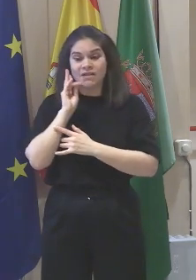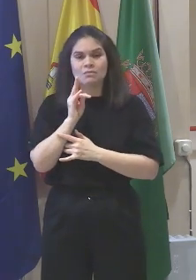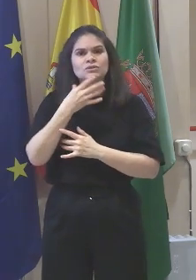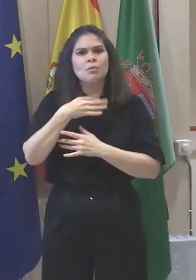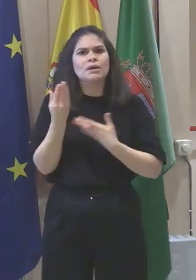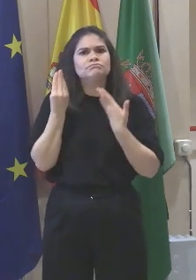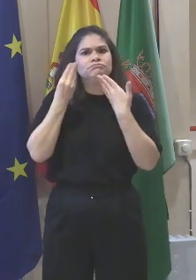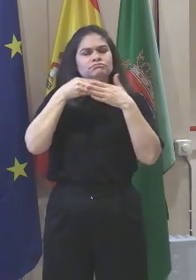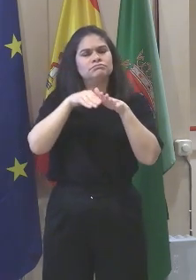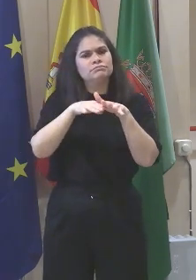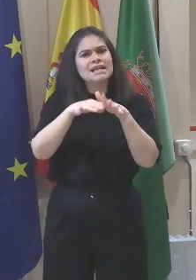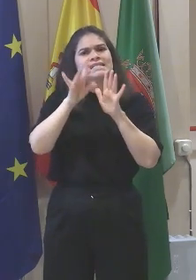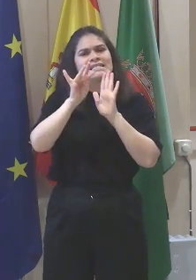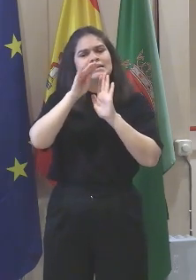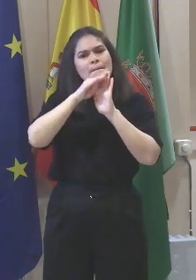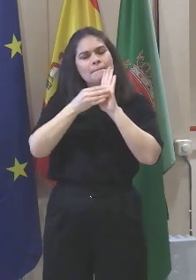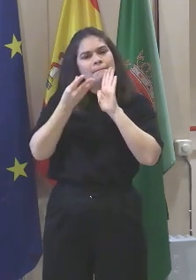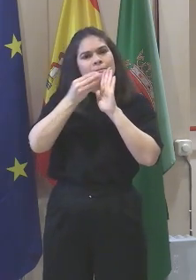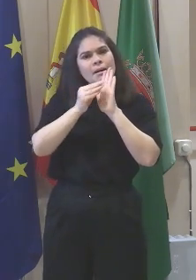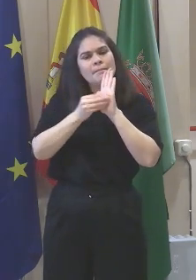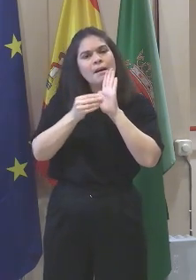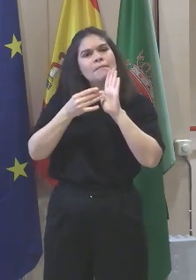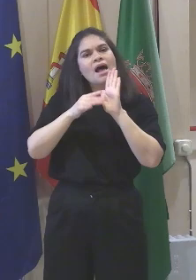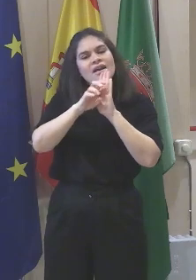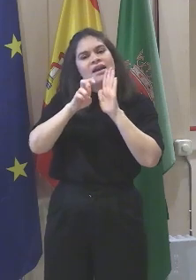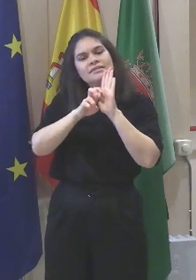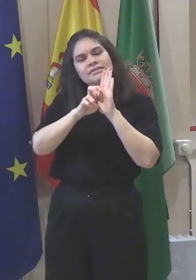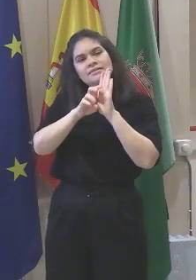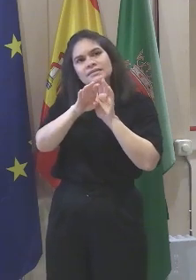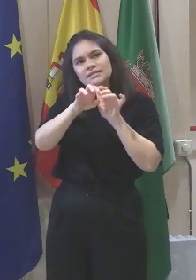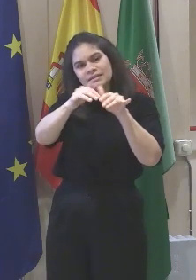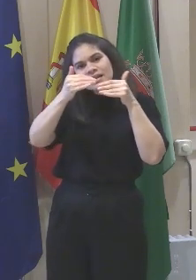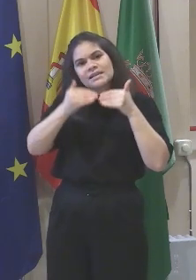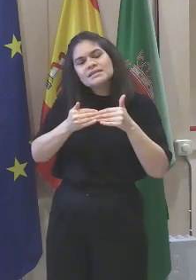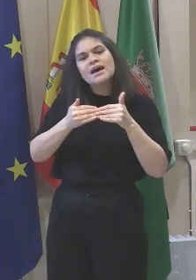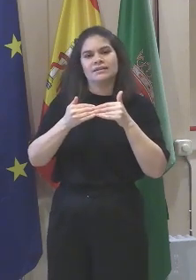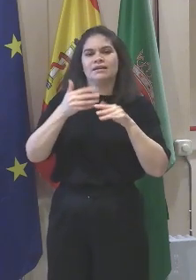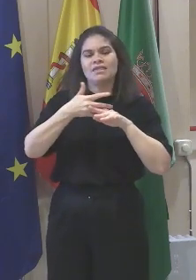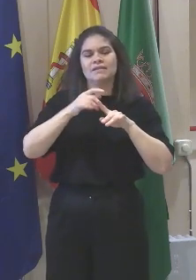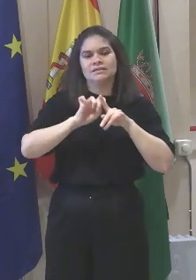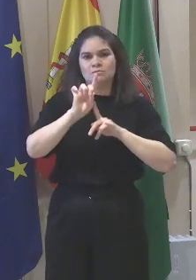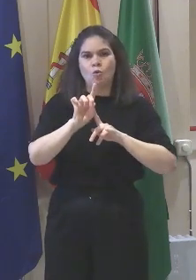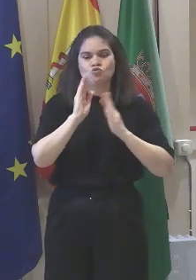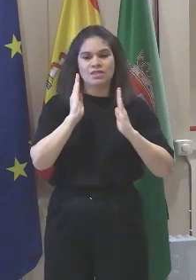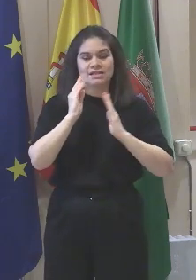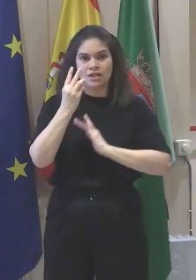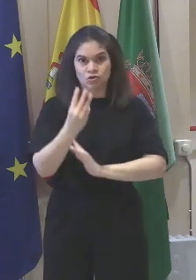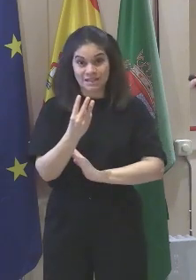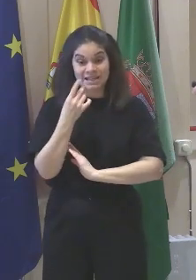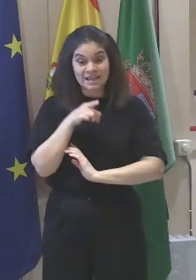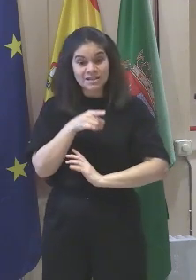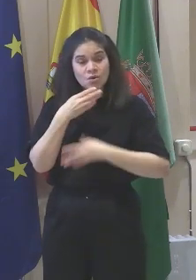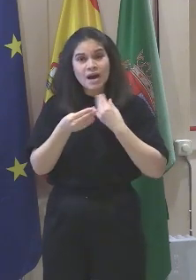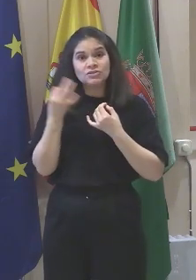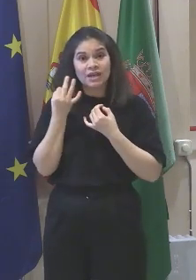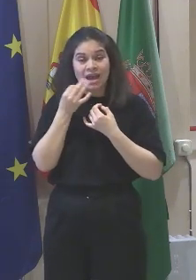implementar para retrasar el desarrollo de la diabetes tipo 1 estadio 3. Esto ha hecho que podemos ver que